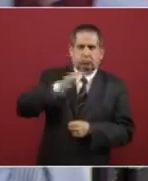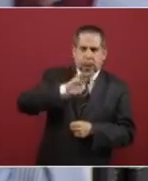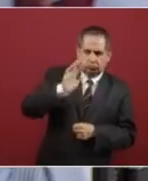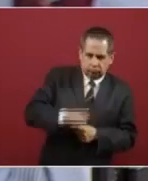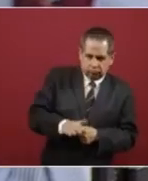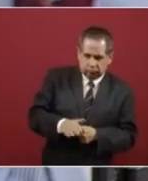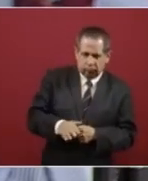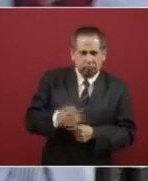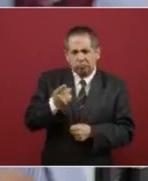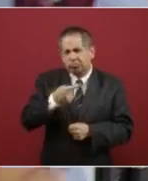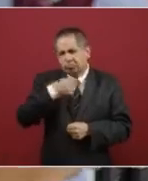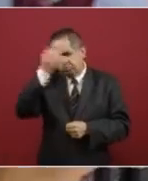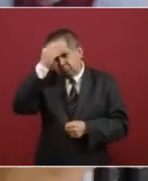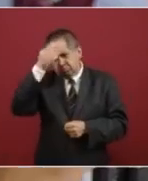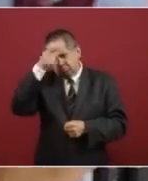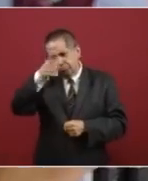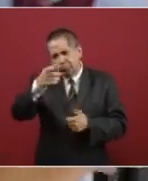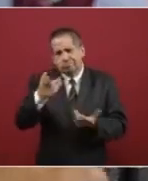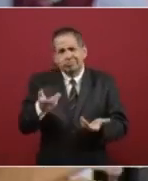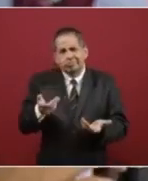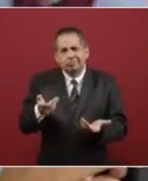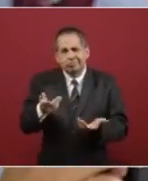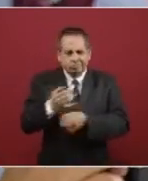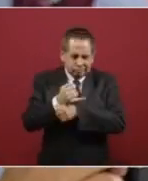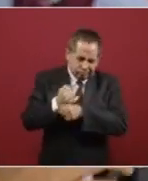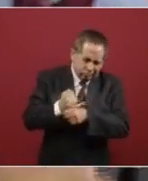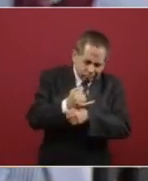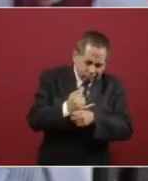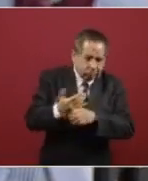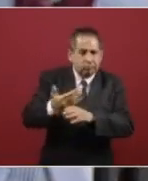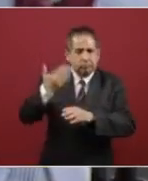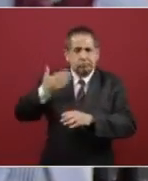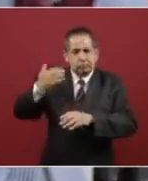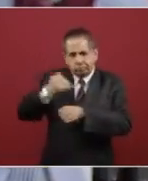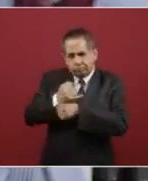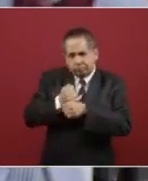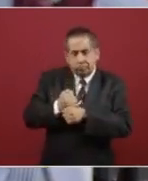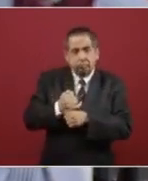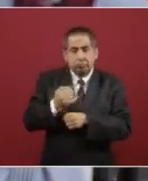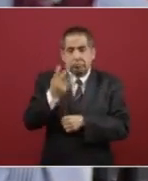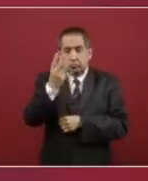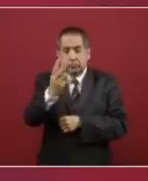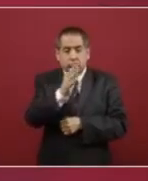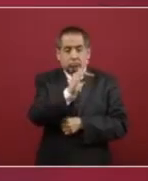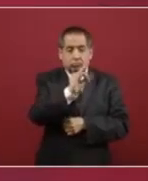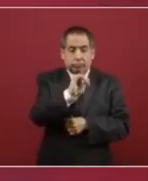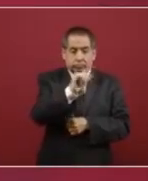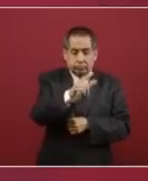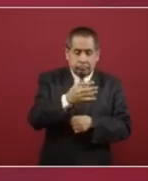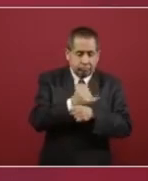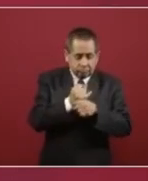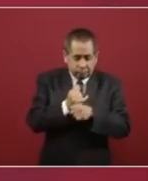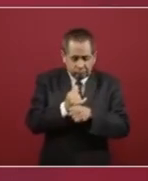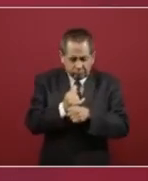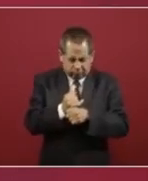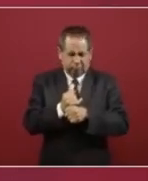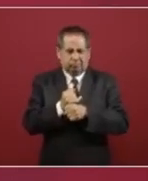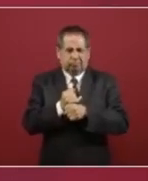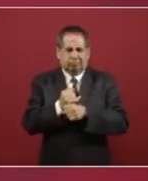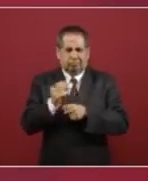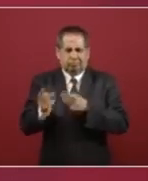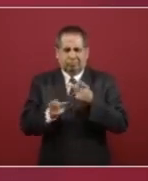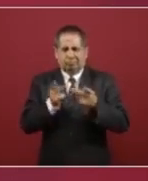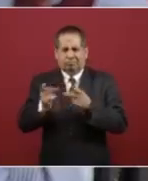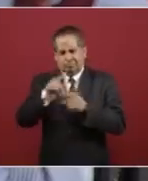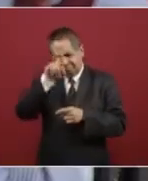¿Qué opina usted sobre las investigaciones que se han realizado por cuatro fiscales que han dejado más preguntas que